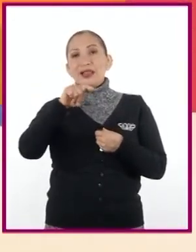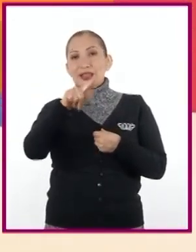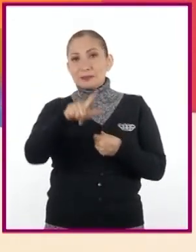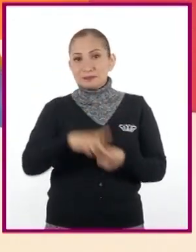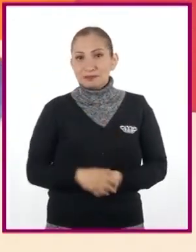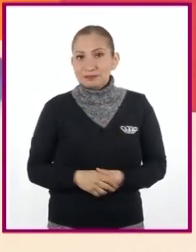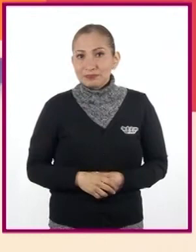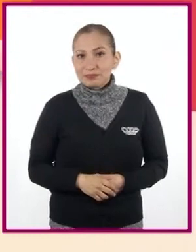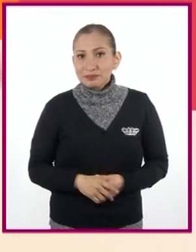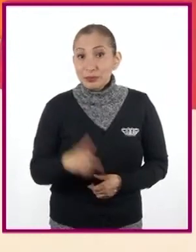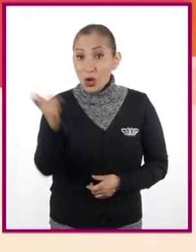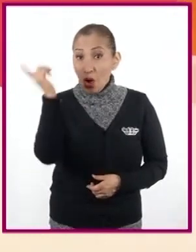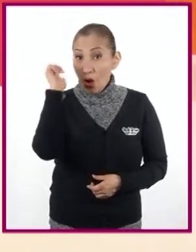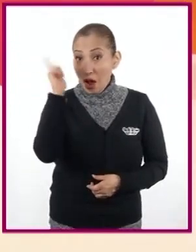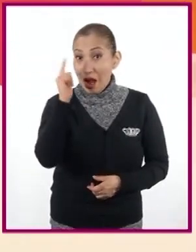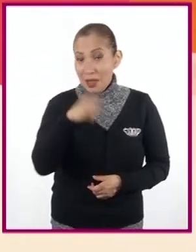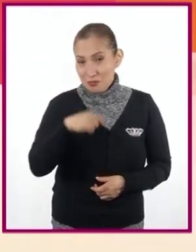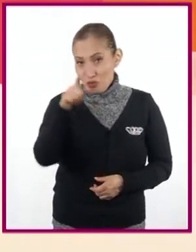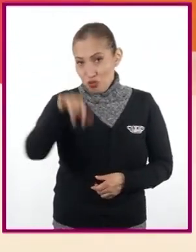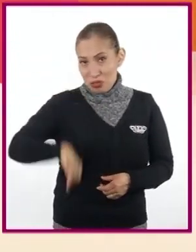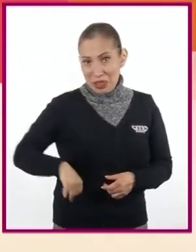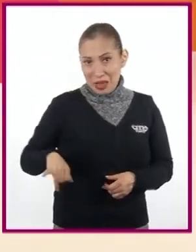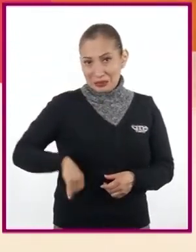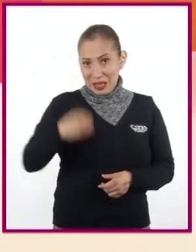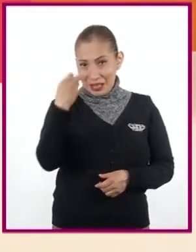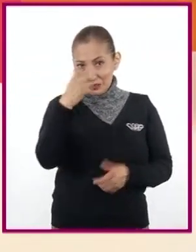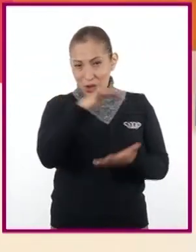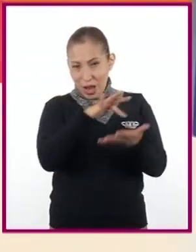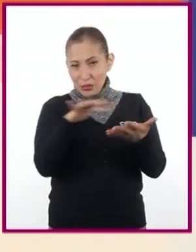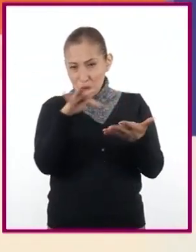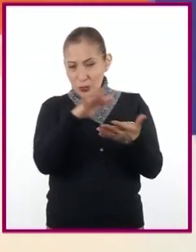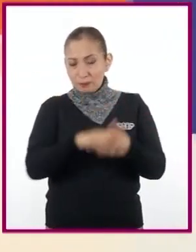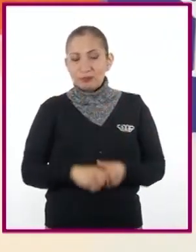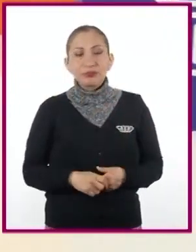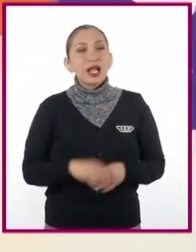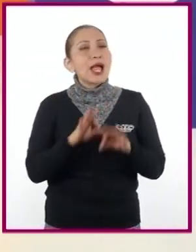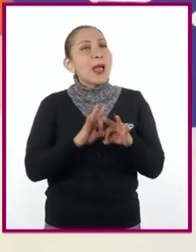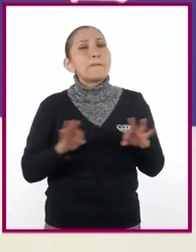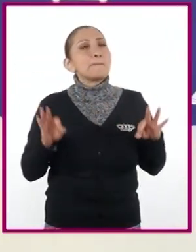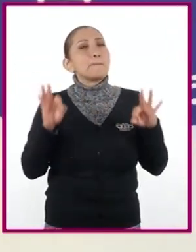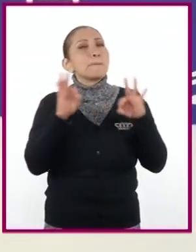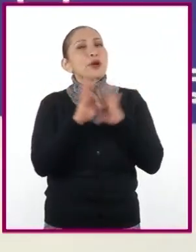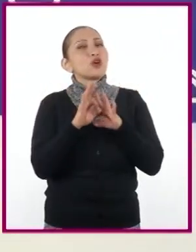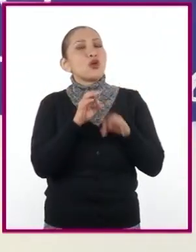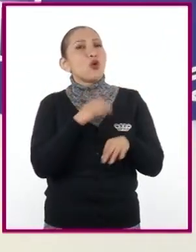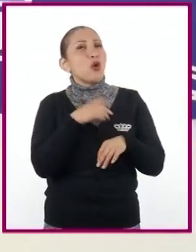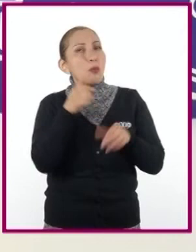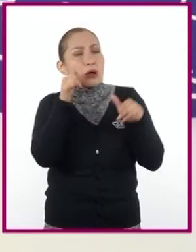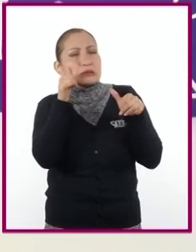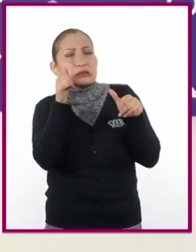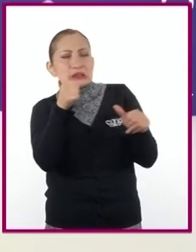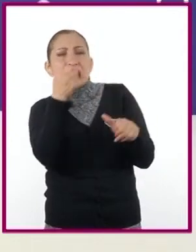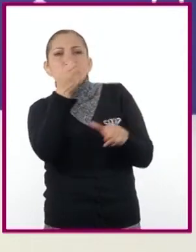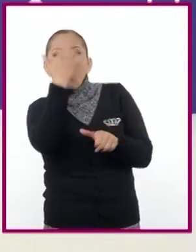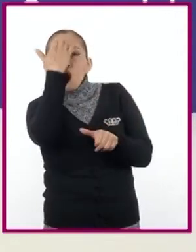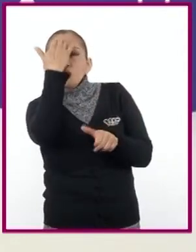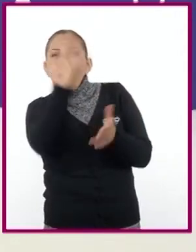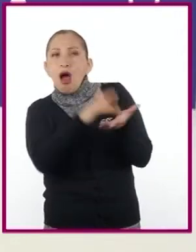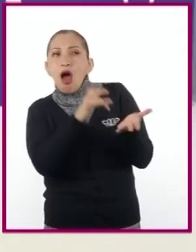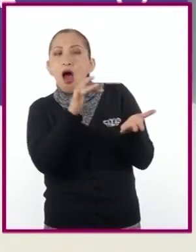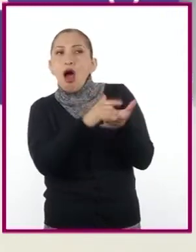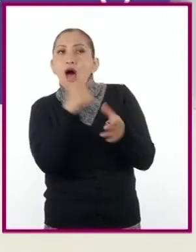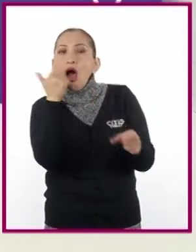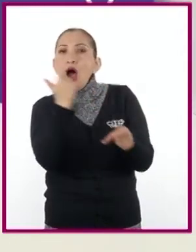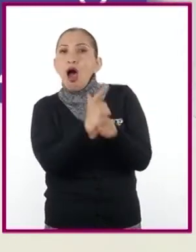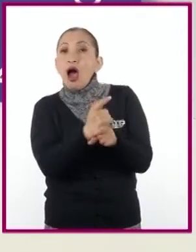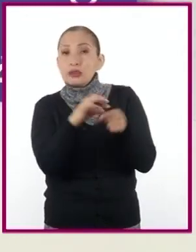Espero que les haya resultado interesante la lectura. Es muy importante que no perdamos de vista estos conocimientos, ya que